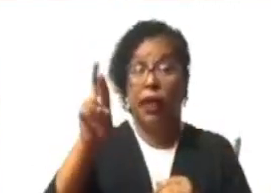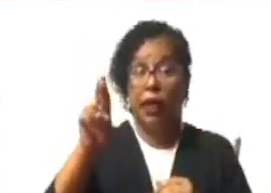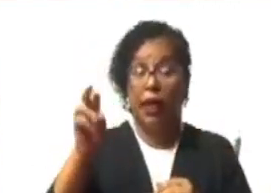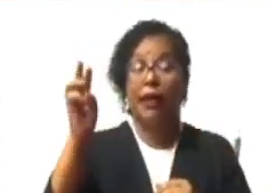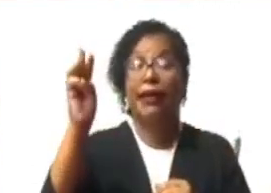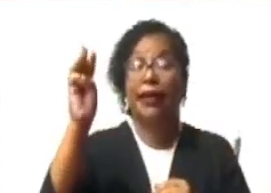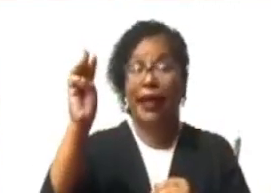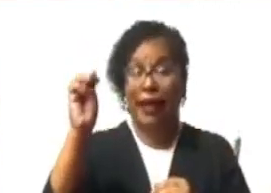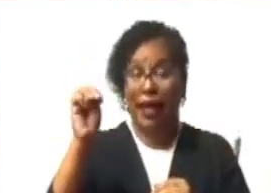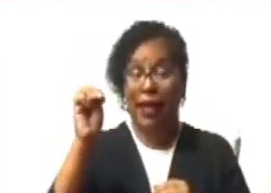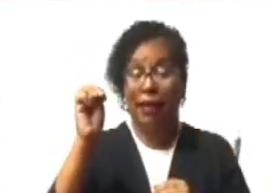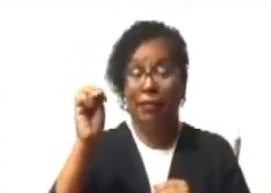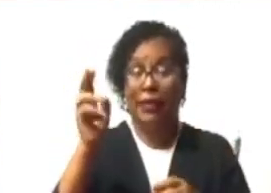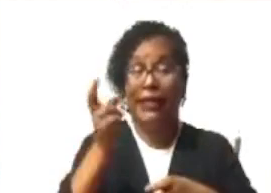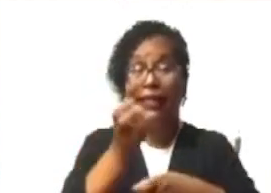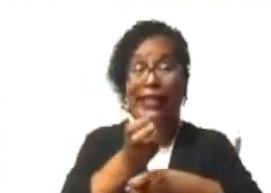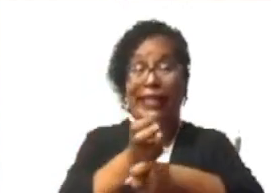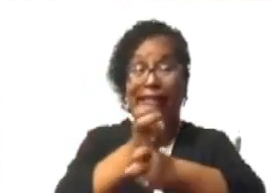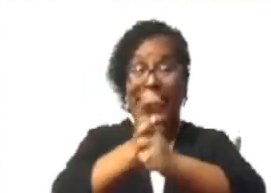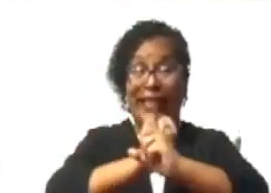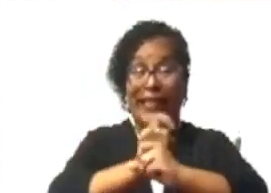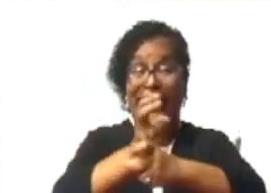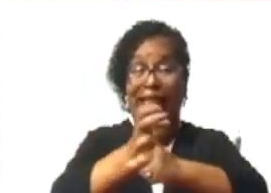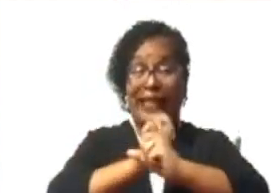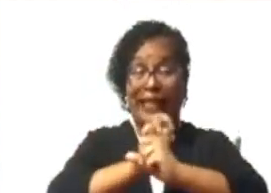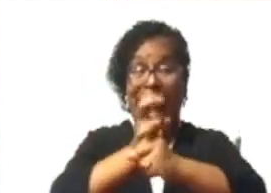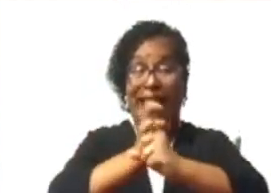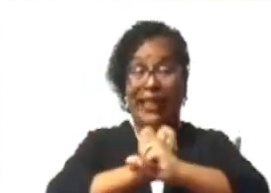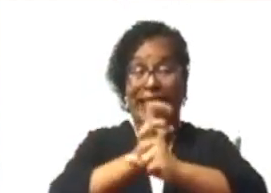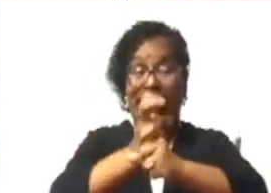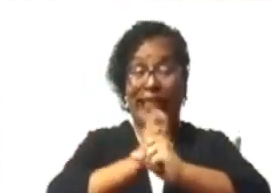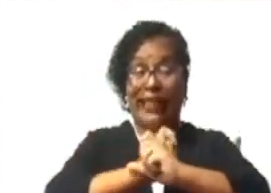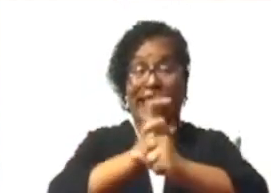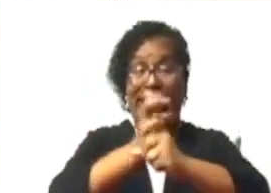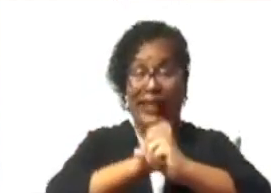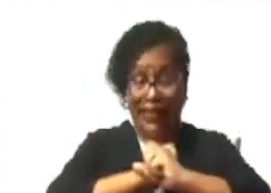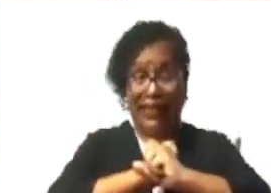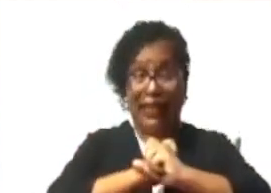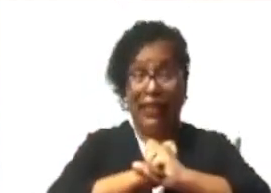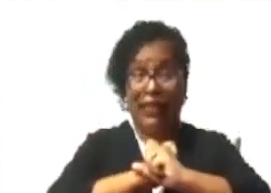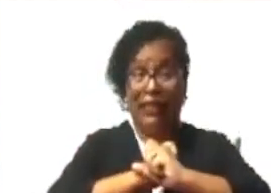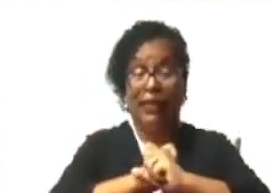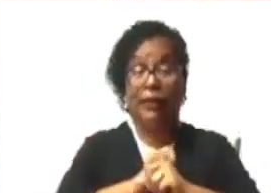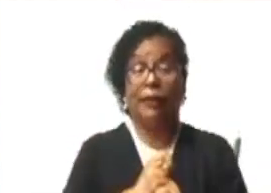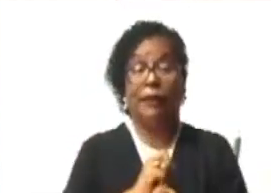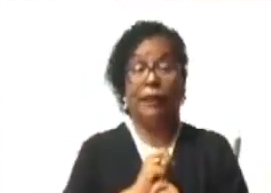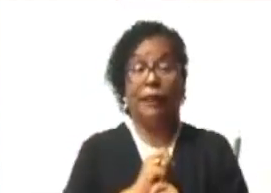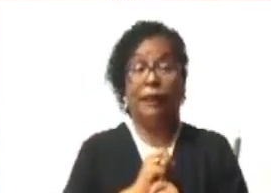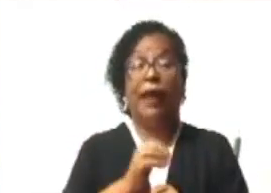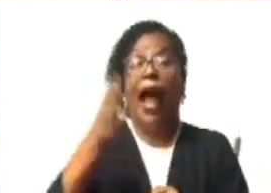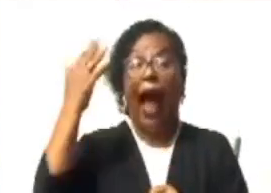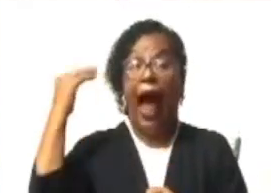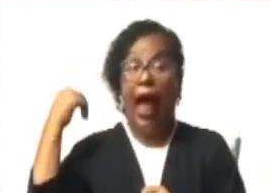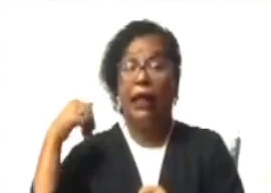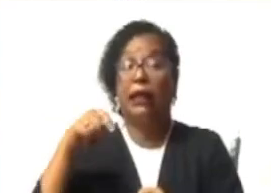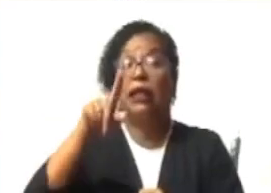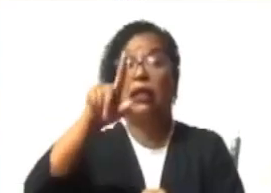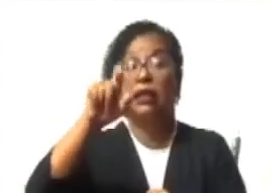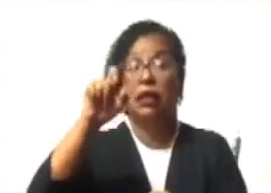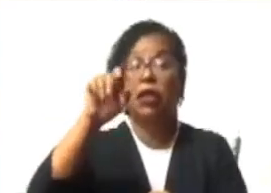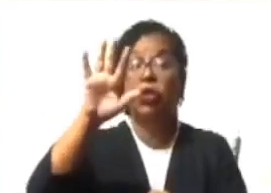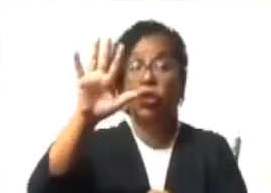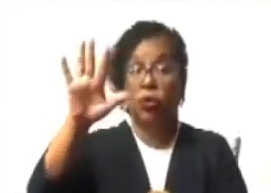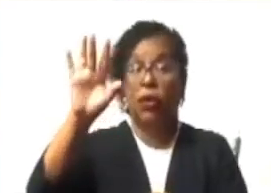se han tomado más dinero prestados que en los 158 años de la